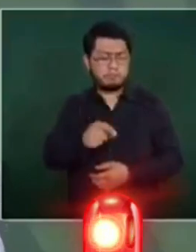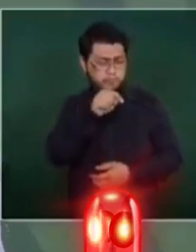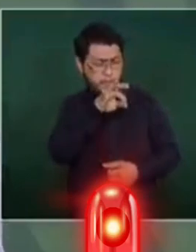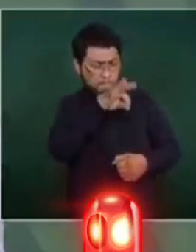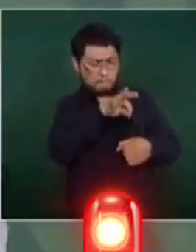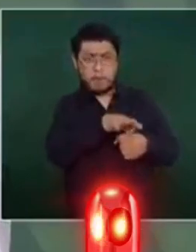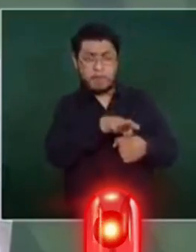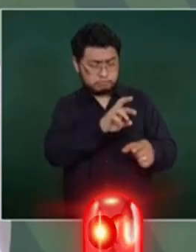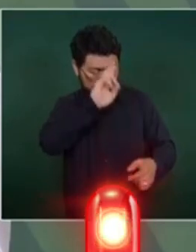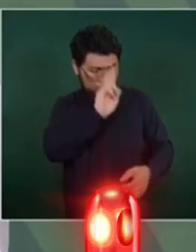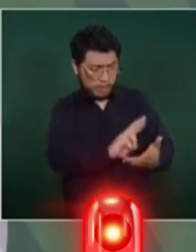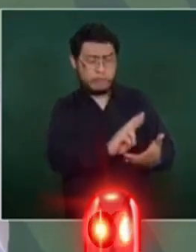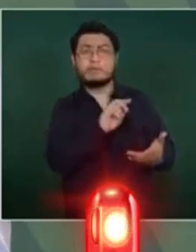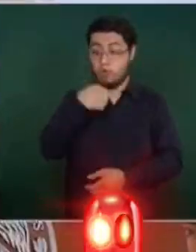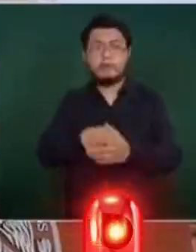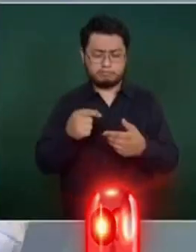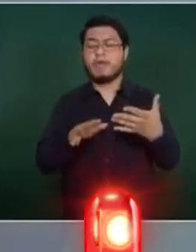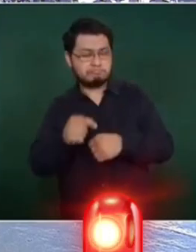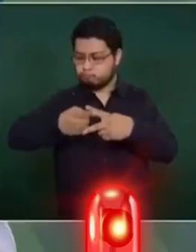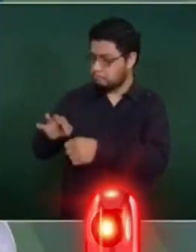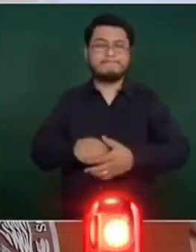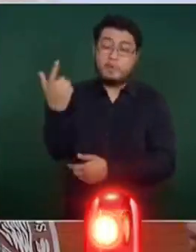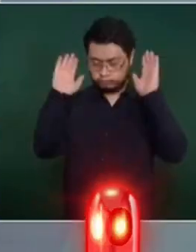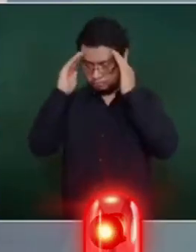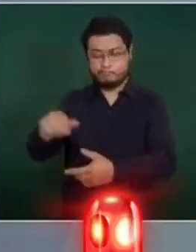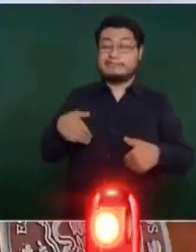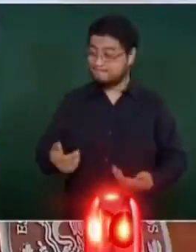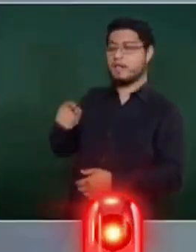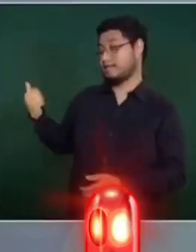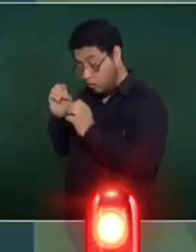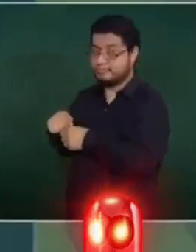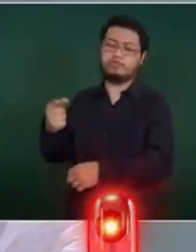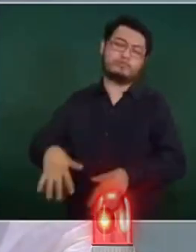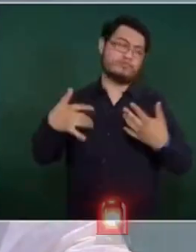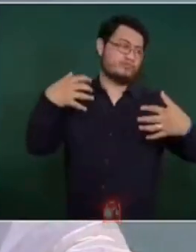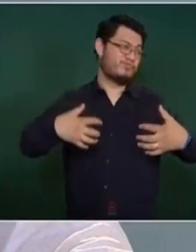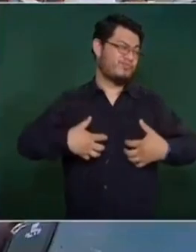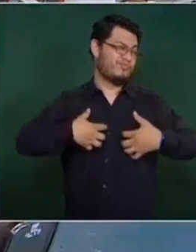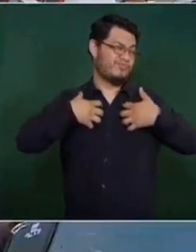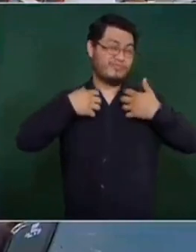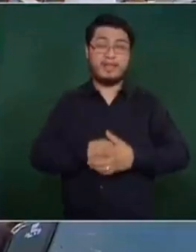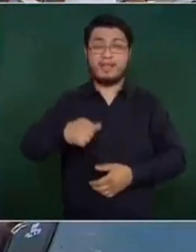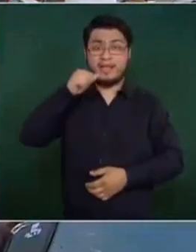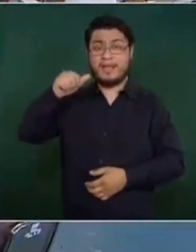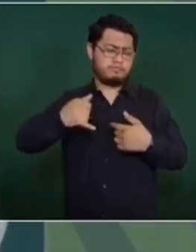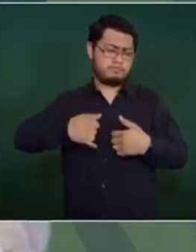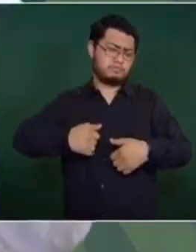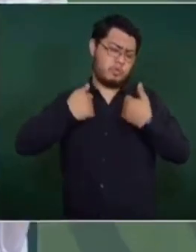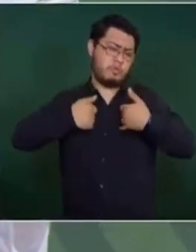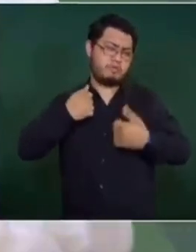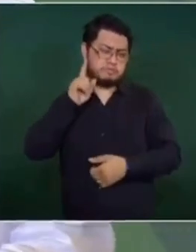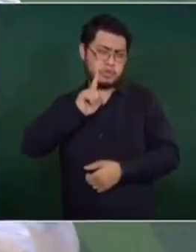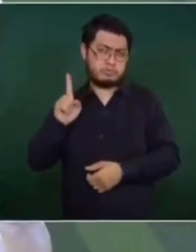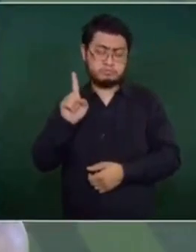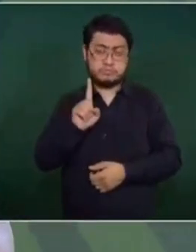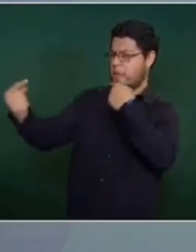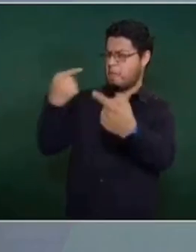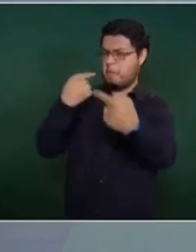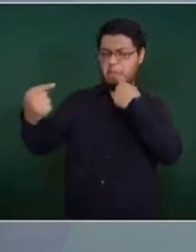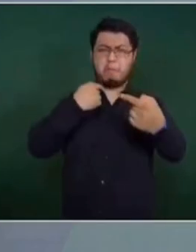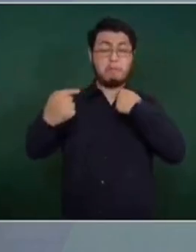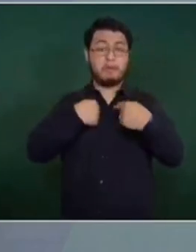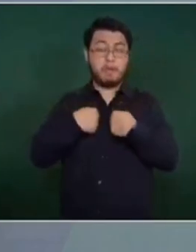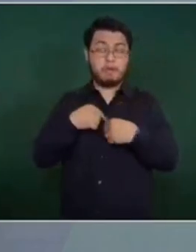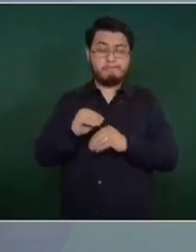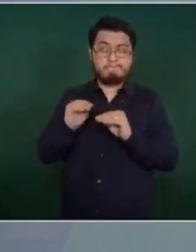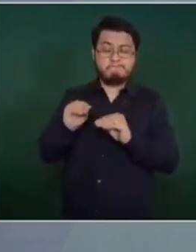electorales. Elecciones limpias, libres. Una eternidad más tarde. Ayer veníamos en el avión y se paró una joven y se aventó un discurso en contra mía.